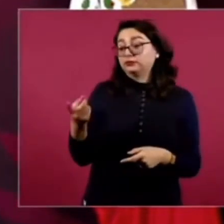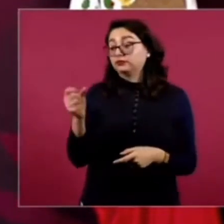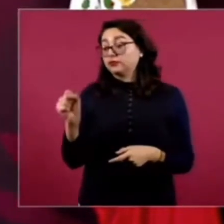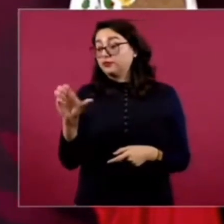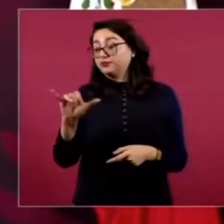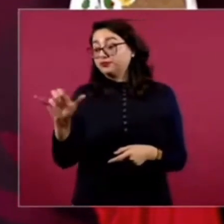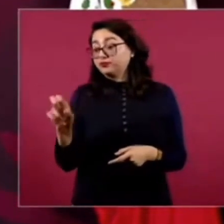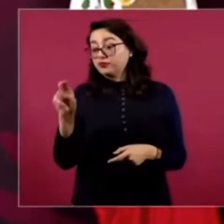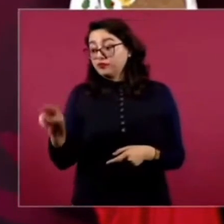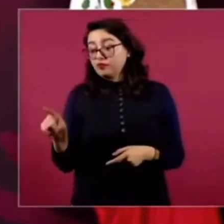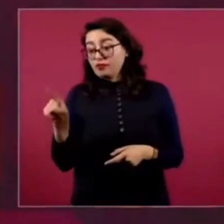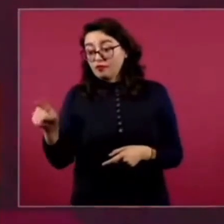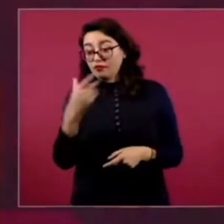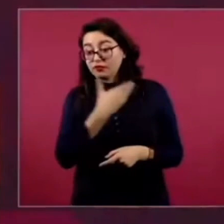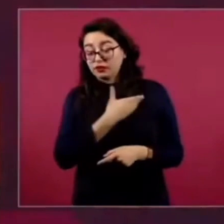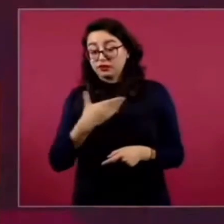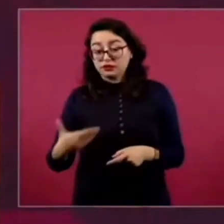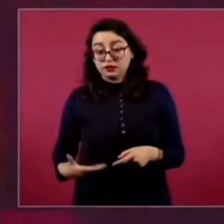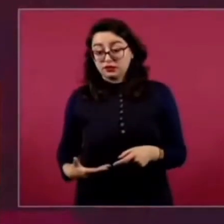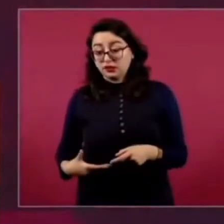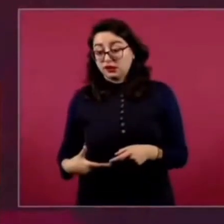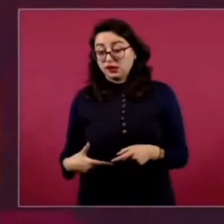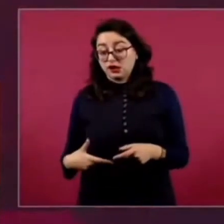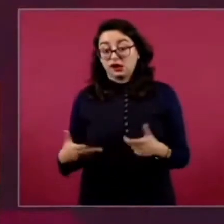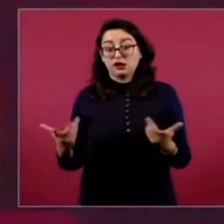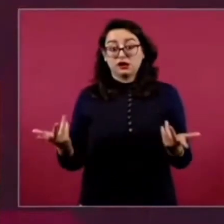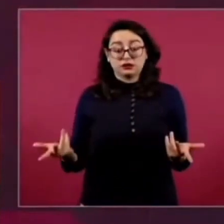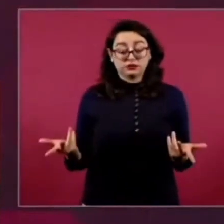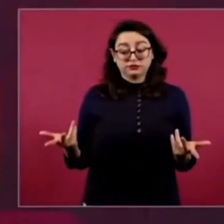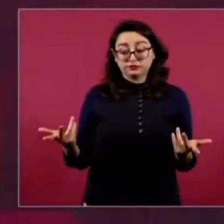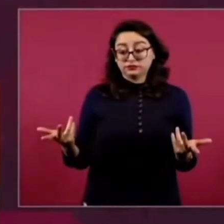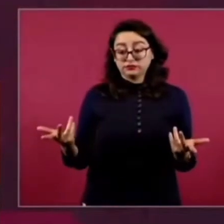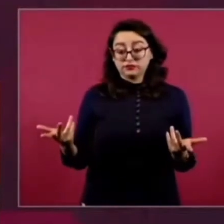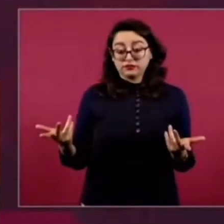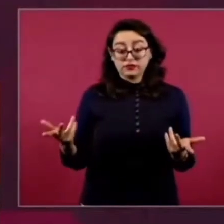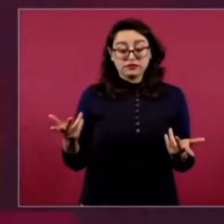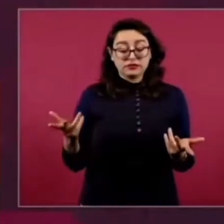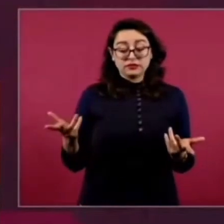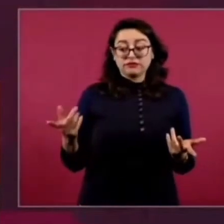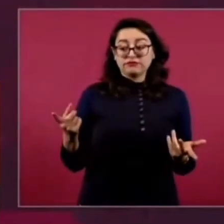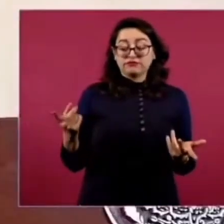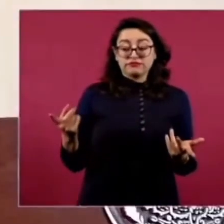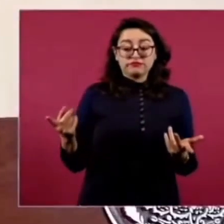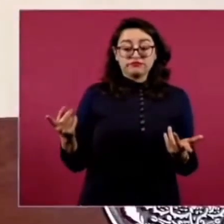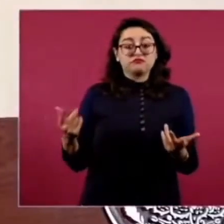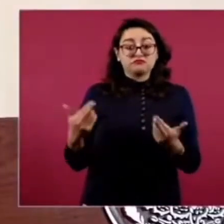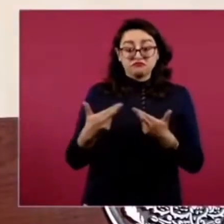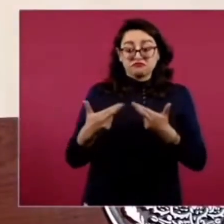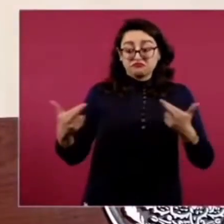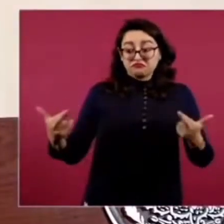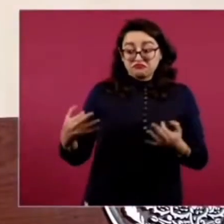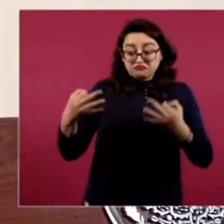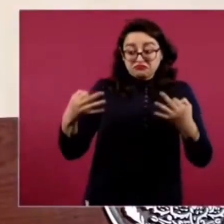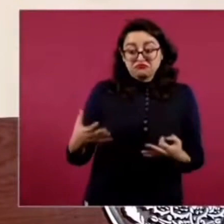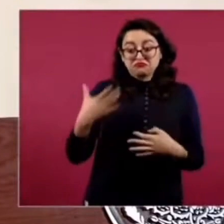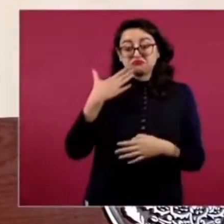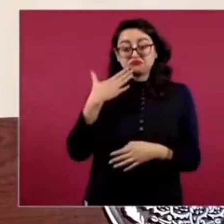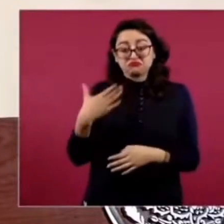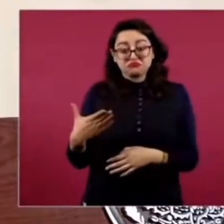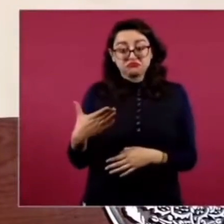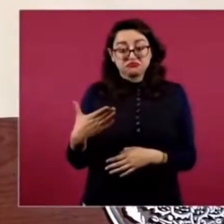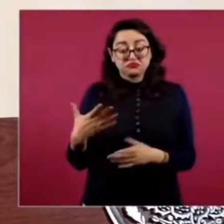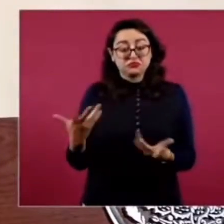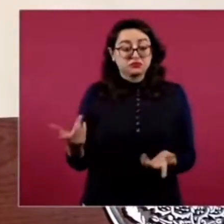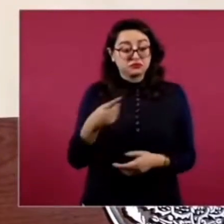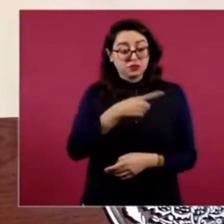quien sustituye al presidente Juárez por su muerte, por su fallecimiento, es el presidente de la Corte, que era